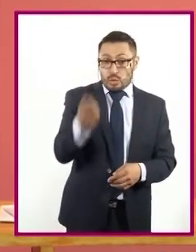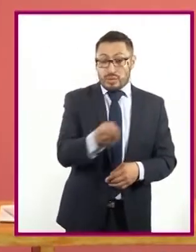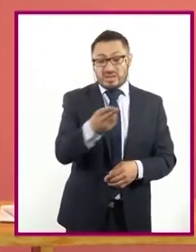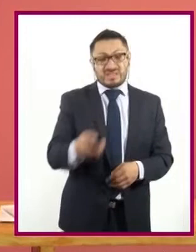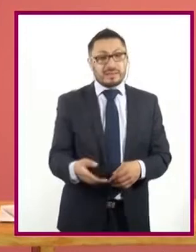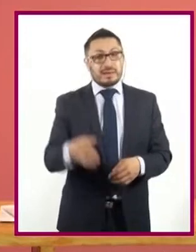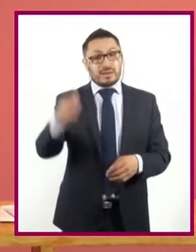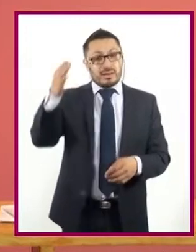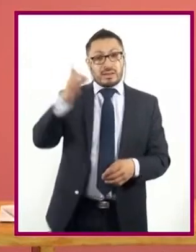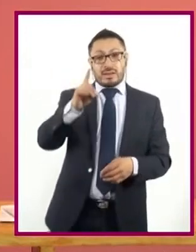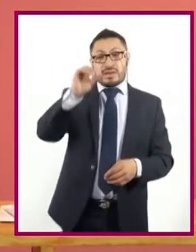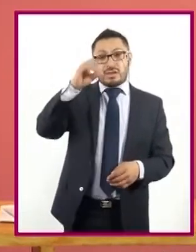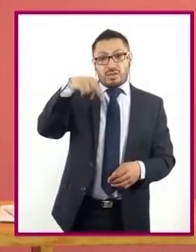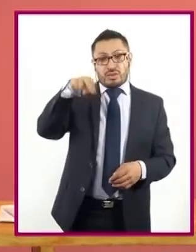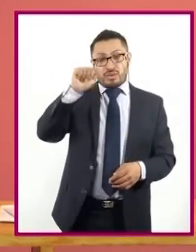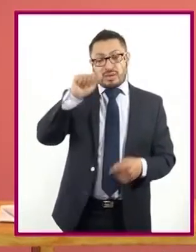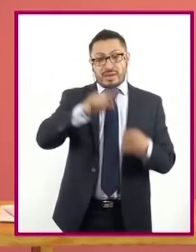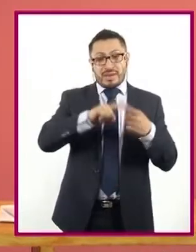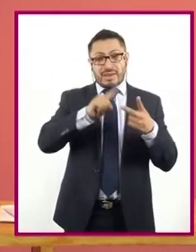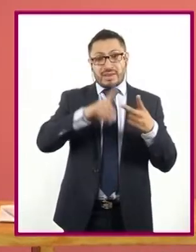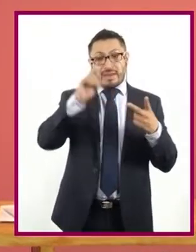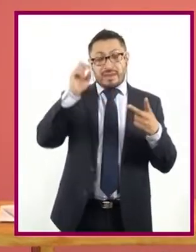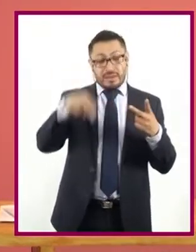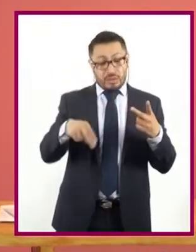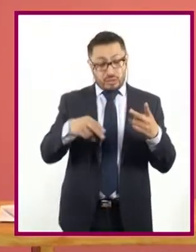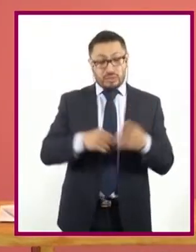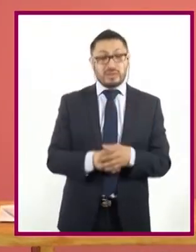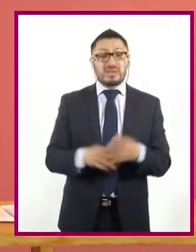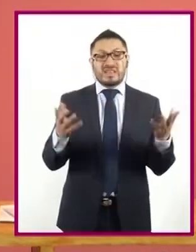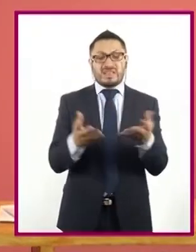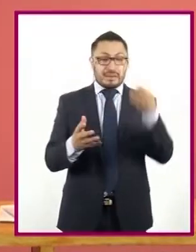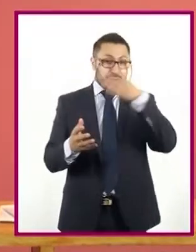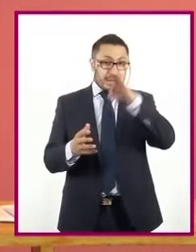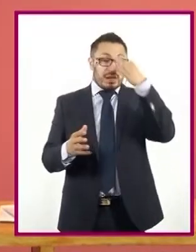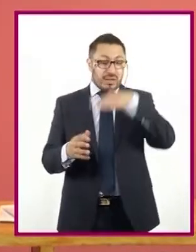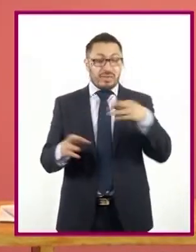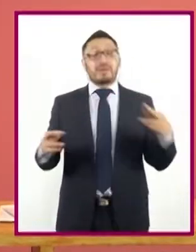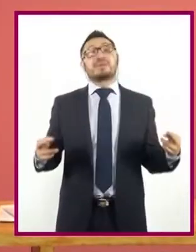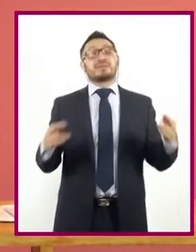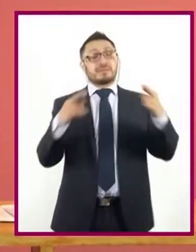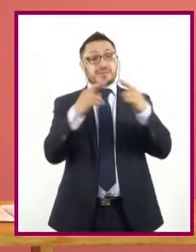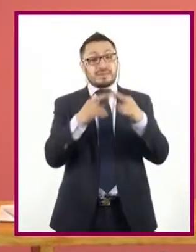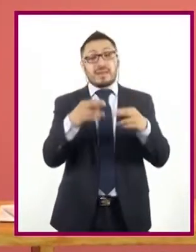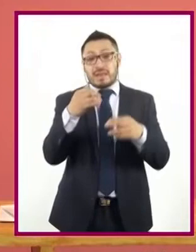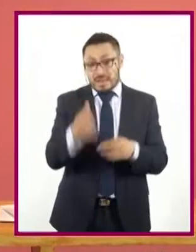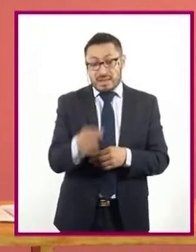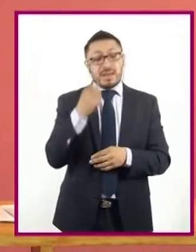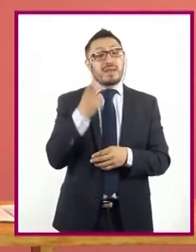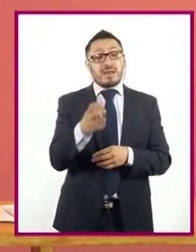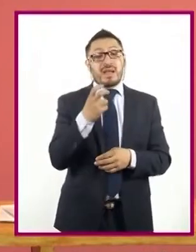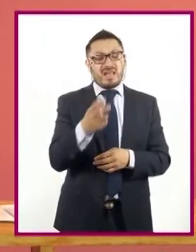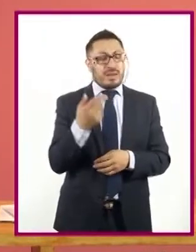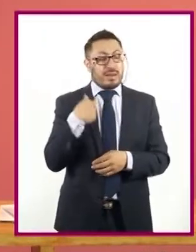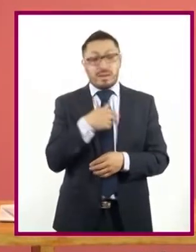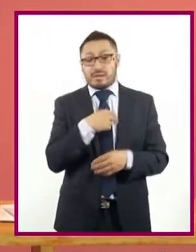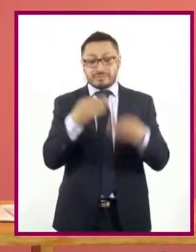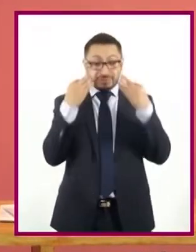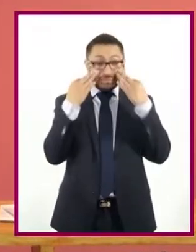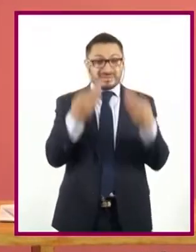de doña o don. Realizan bulliciosas celebraciones de orden religioso y es ahí donde podemos